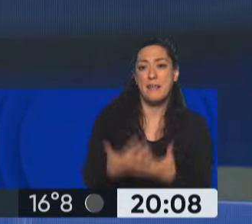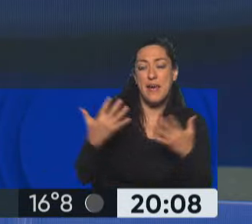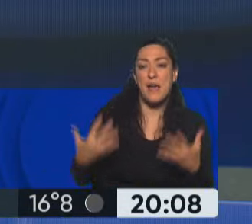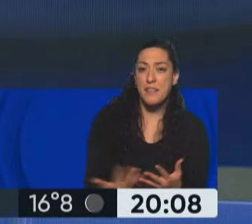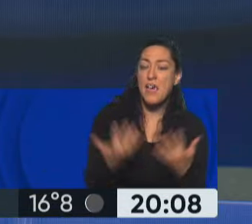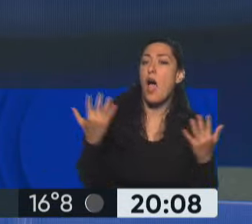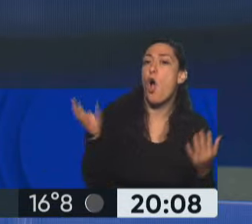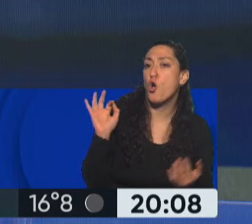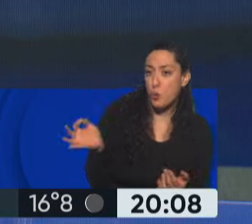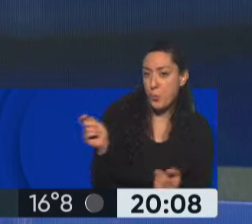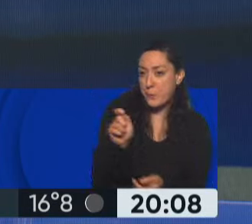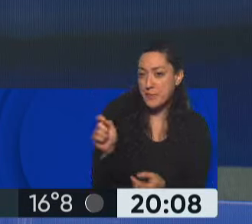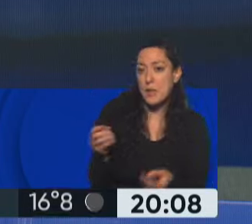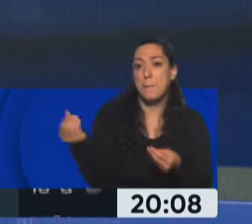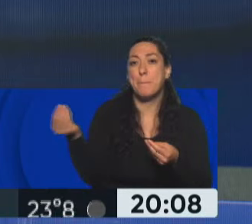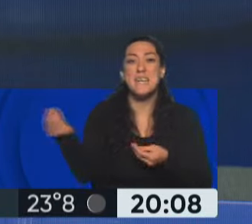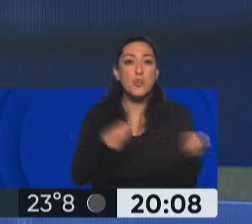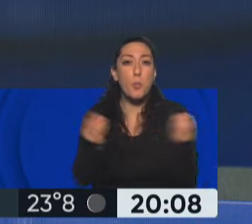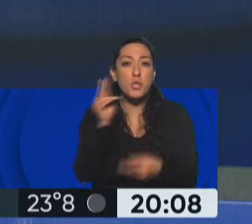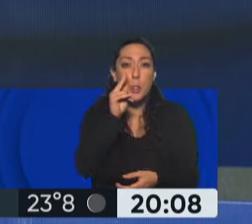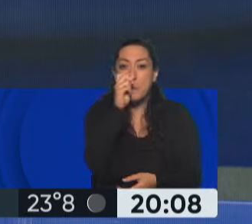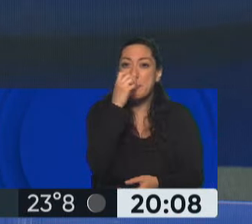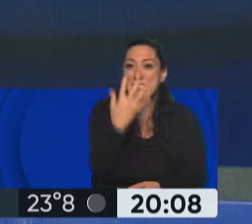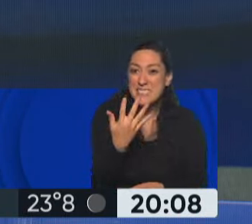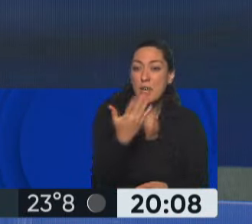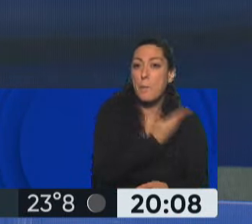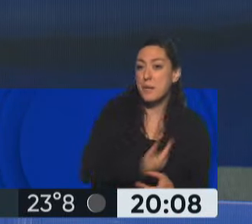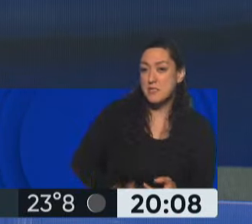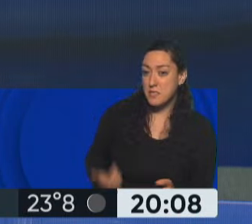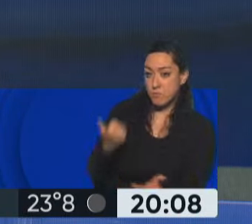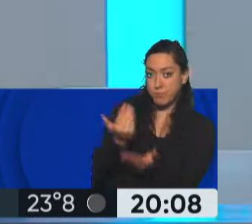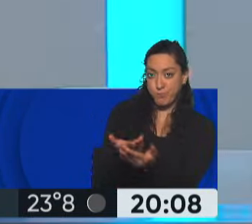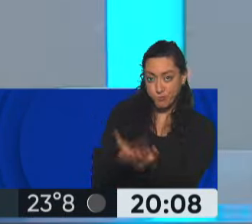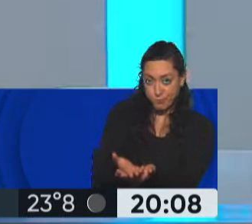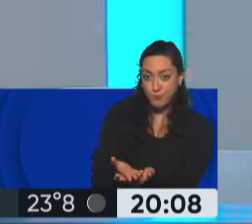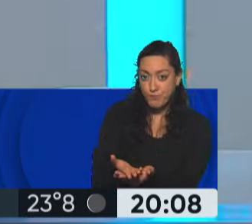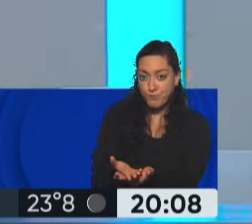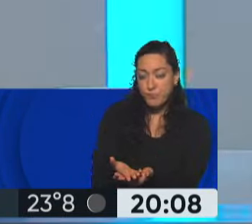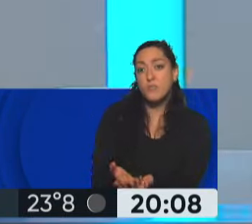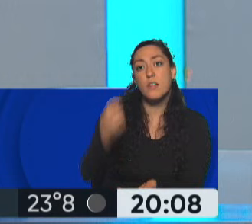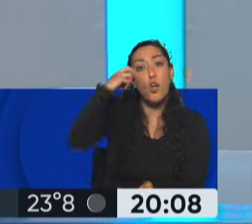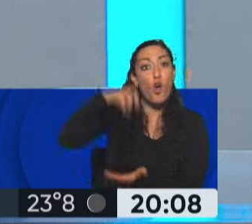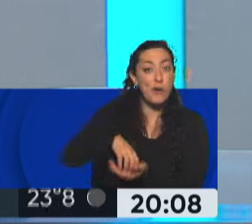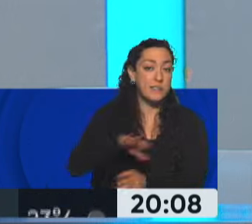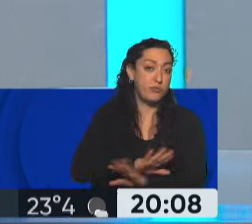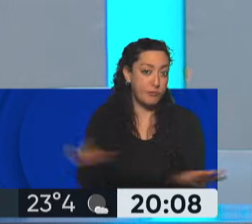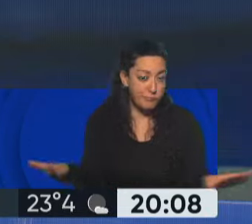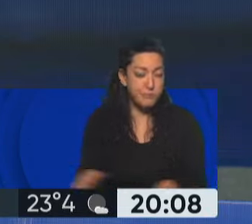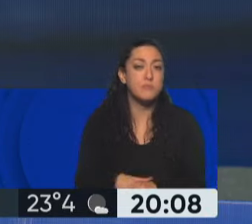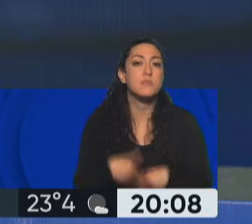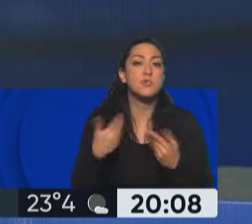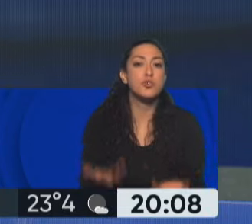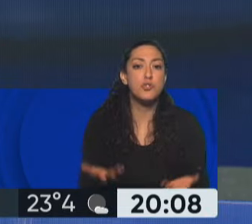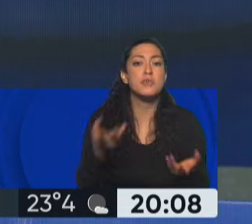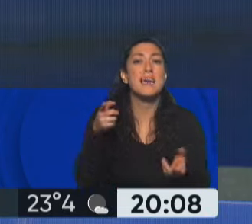octubre presupuesto 2025 presentado por el presidente de la nación este en el congreso de la nación Cuándo